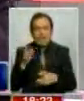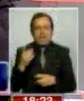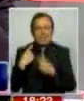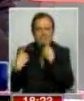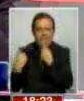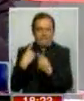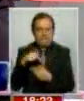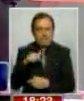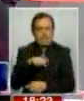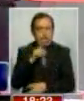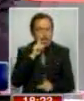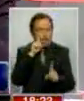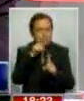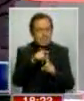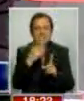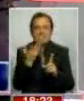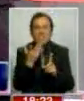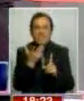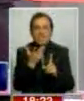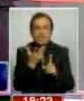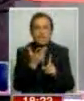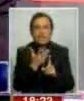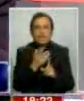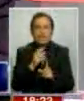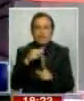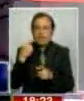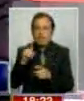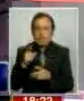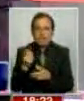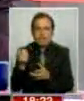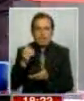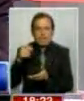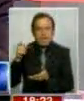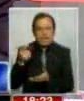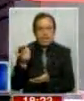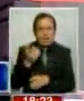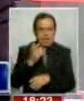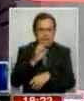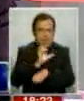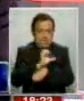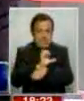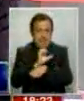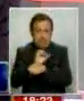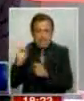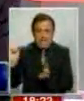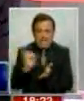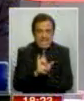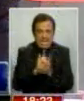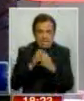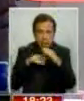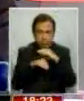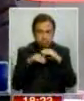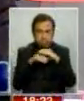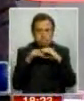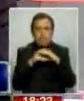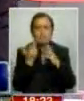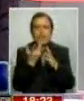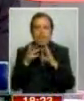El primer gran objetivo es recaudar los ingresos permanentes del Estado, 3 puntos del PIB, para financiar una reforma estructural de la